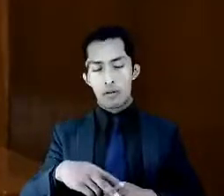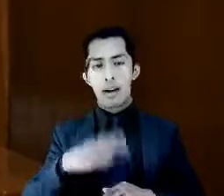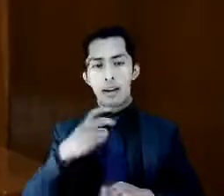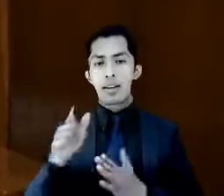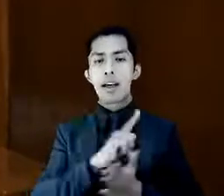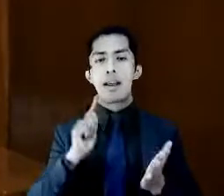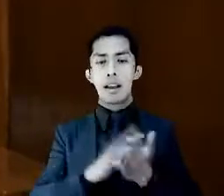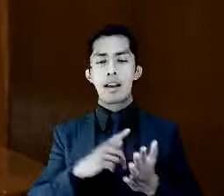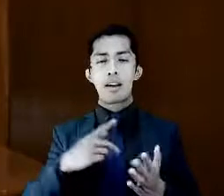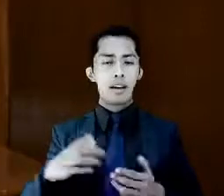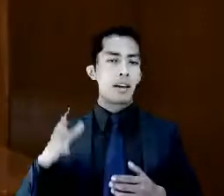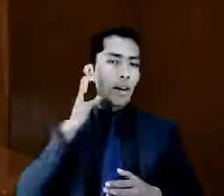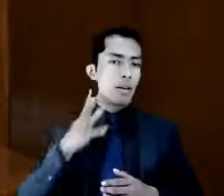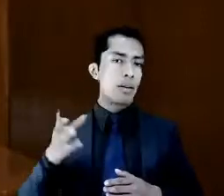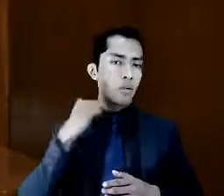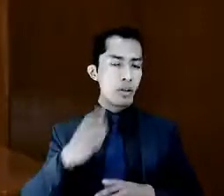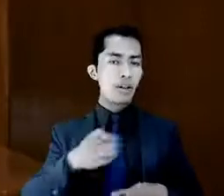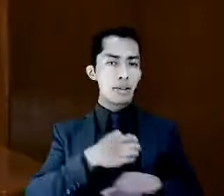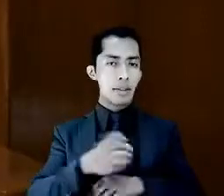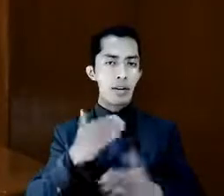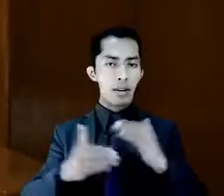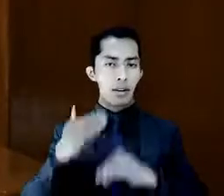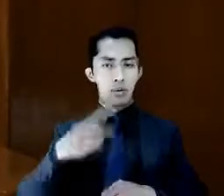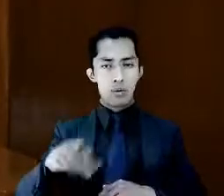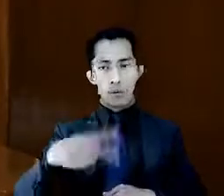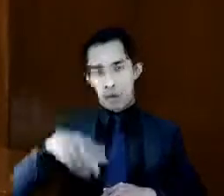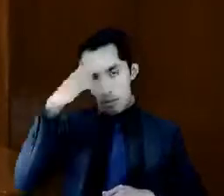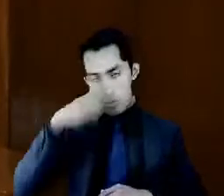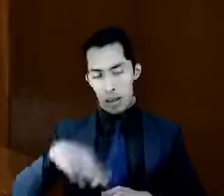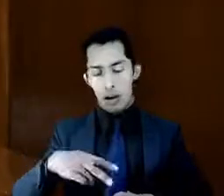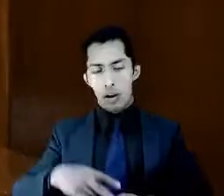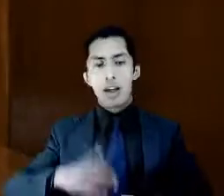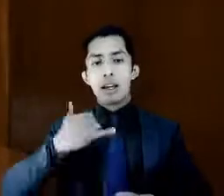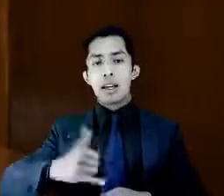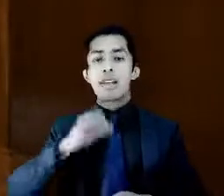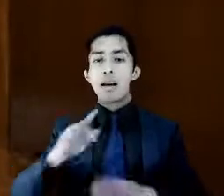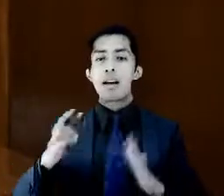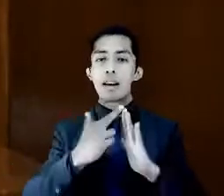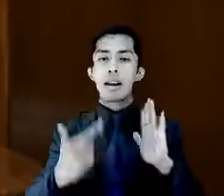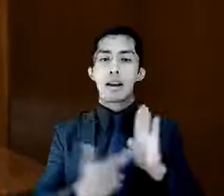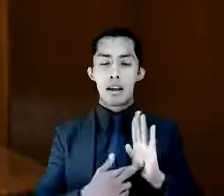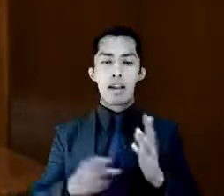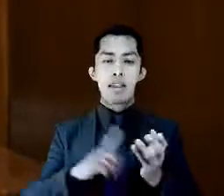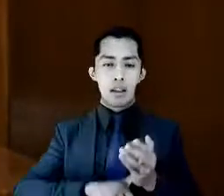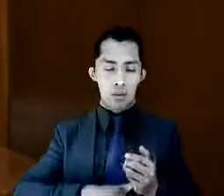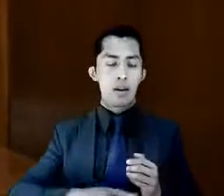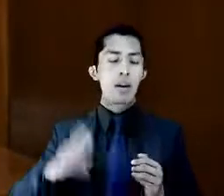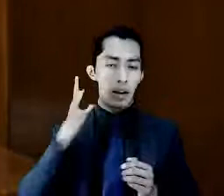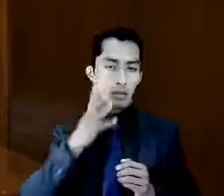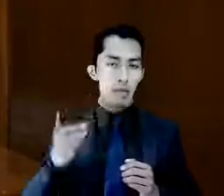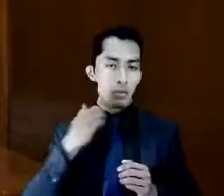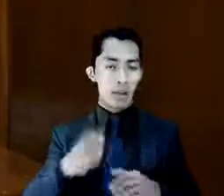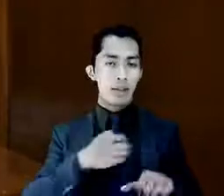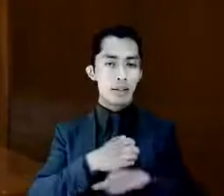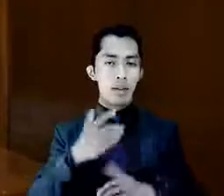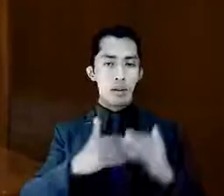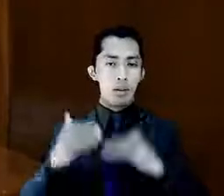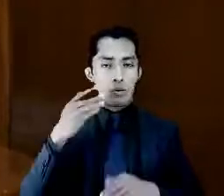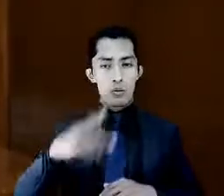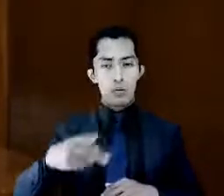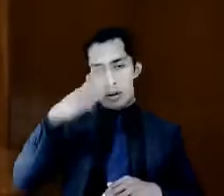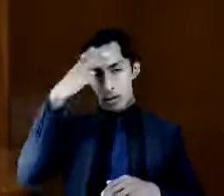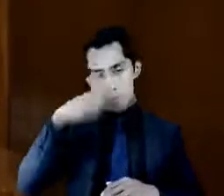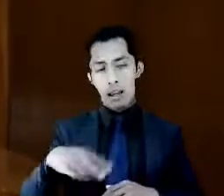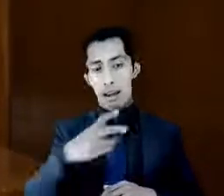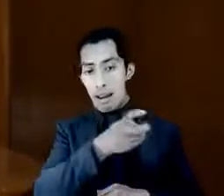Ley Orgánica del Poder Legislativo del Estado Libre y Soberano de México y del Reglamento del Poder Legislativo del Estado Libre y Soberano